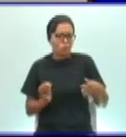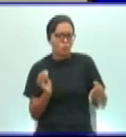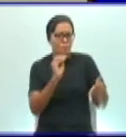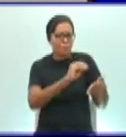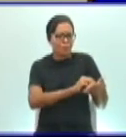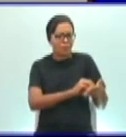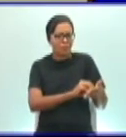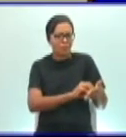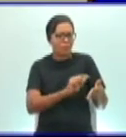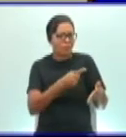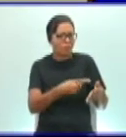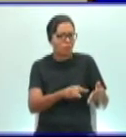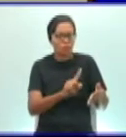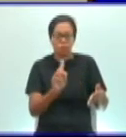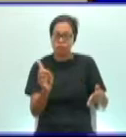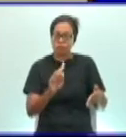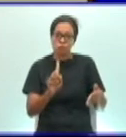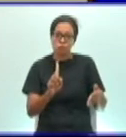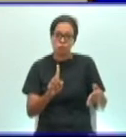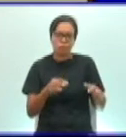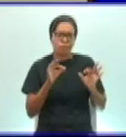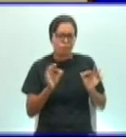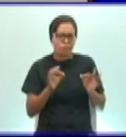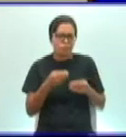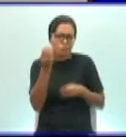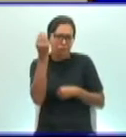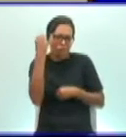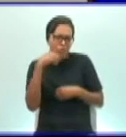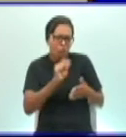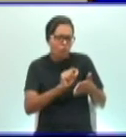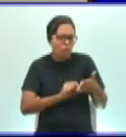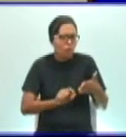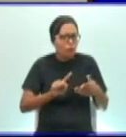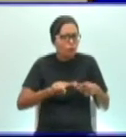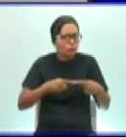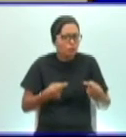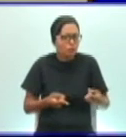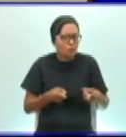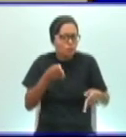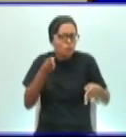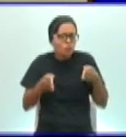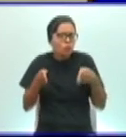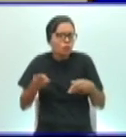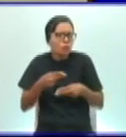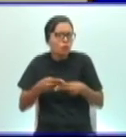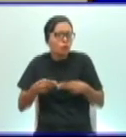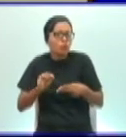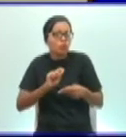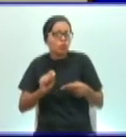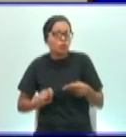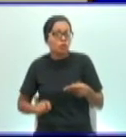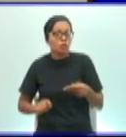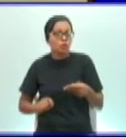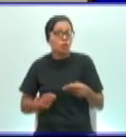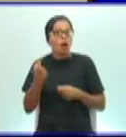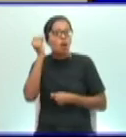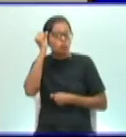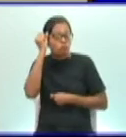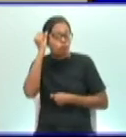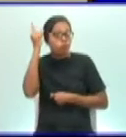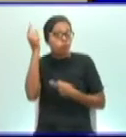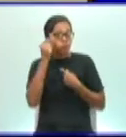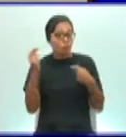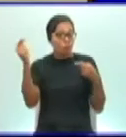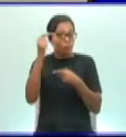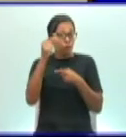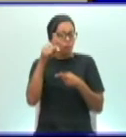contexto. Tengo que ver siempre por qué se escribió y en qué momento histórico se escribió ese documento. Las ideas fundamentales, que esto es lo más que